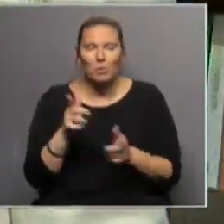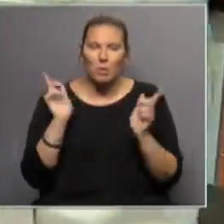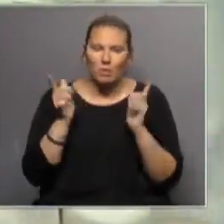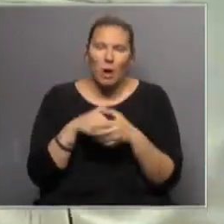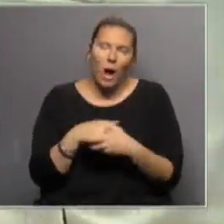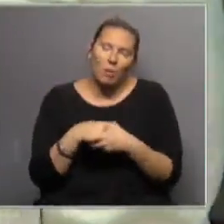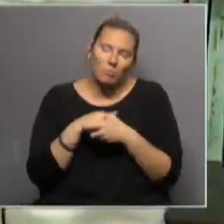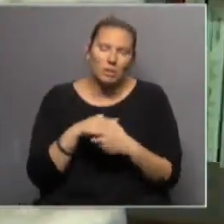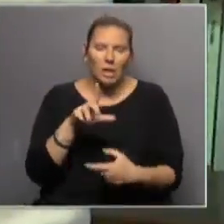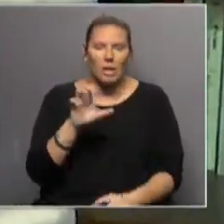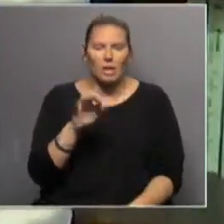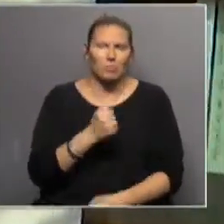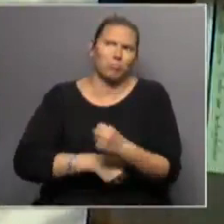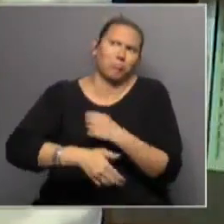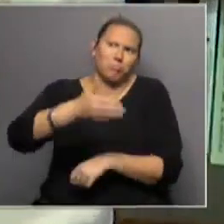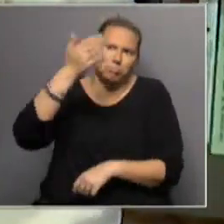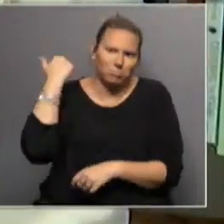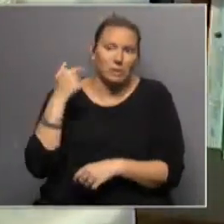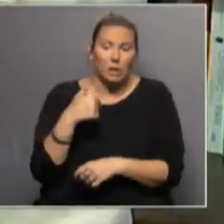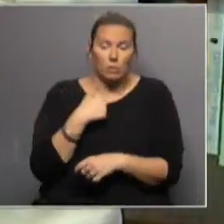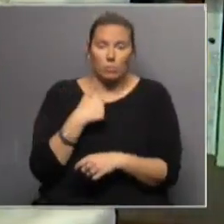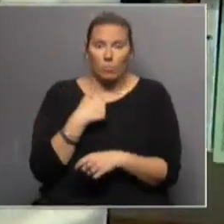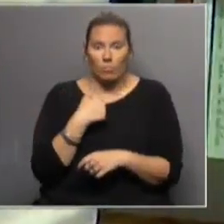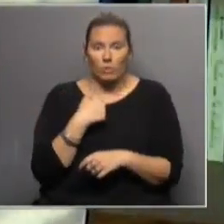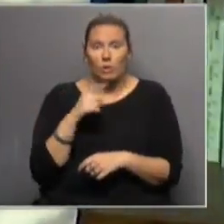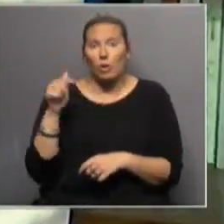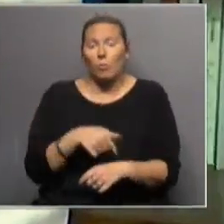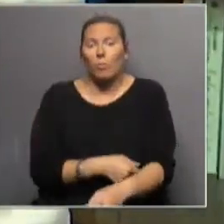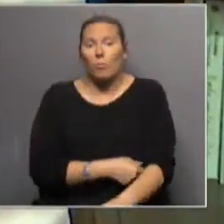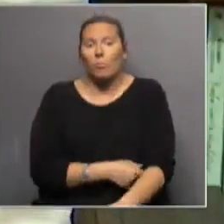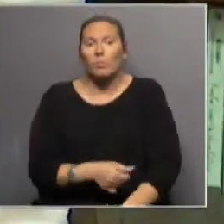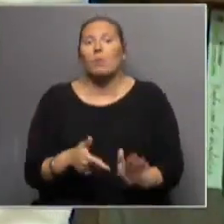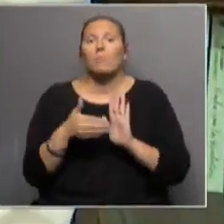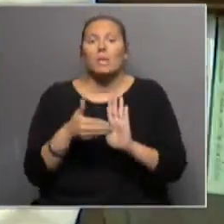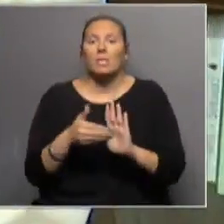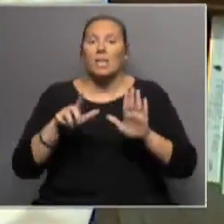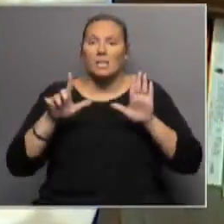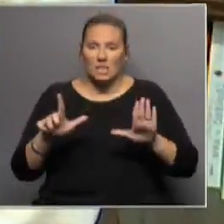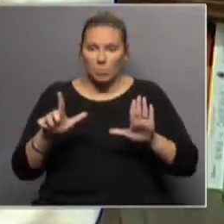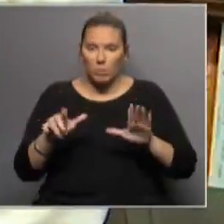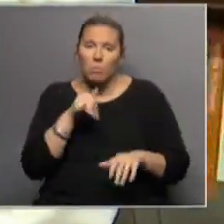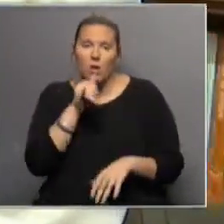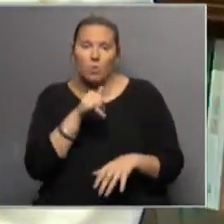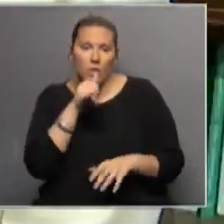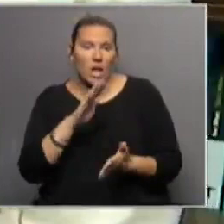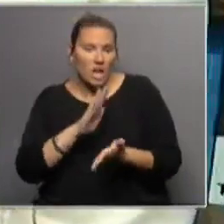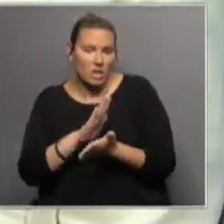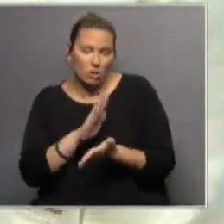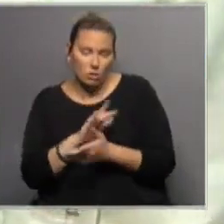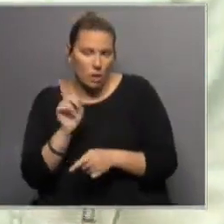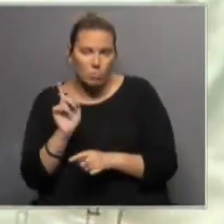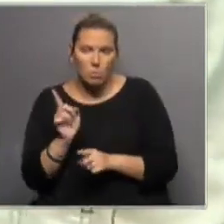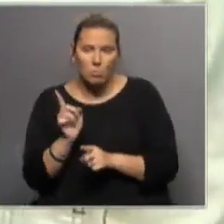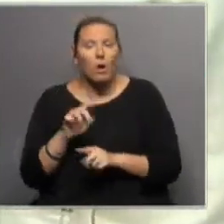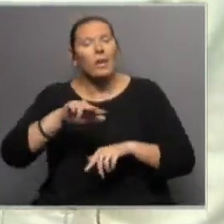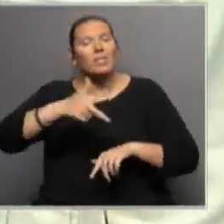amistad con Leo de muchos años. En el caso mío, vengo a presentar mi séptima novela con Editorial Crack Up. Y ya es la